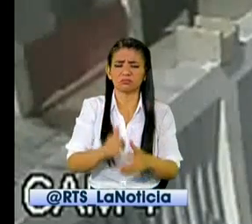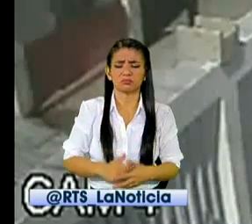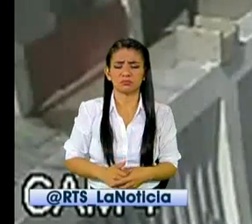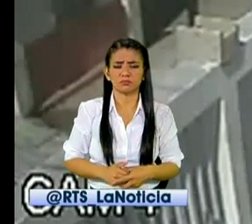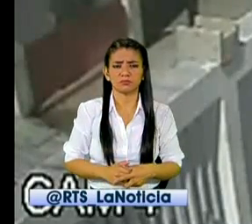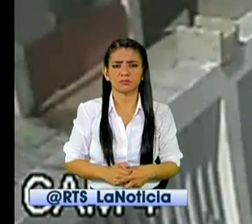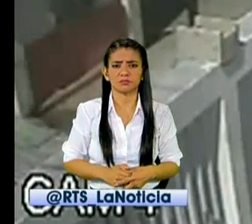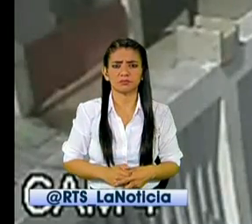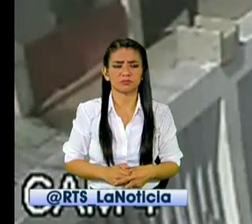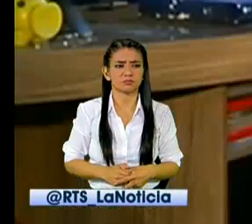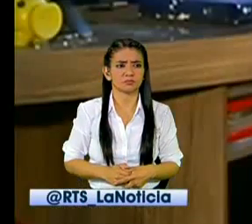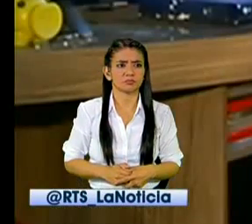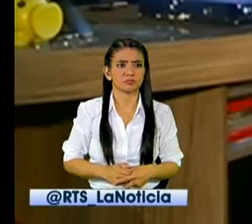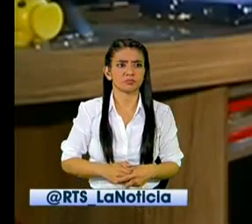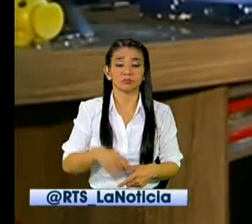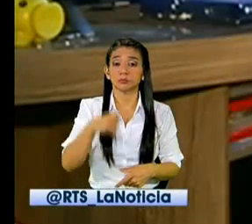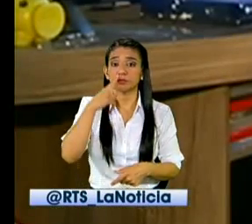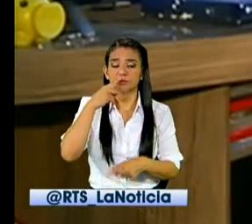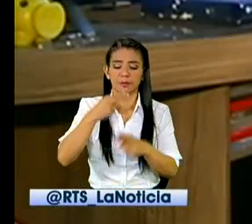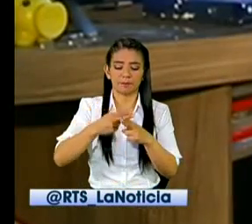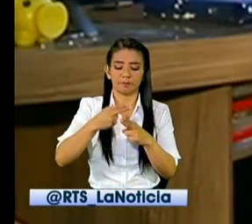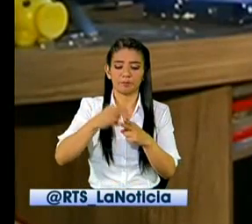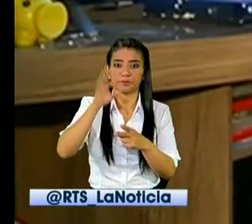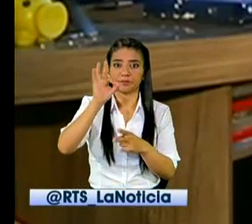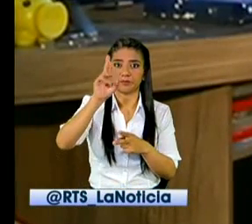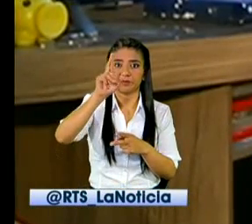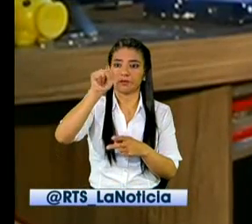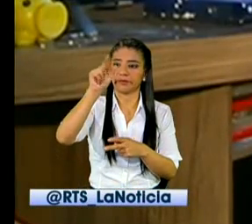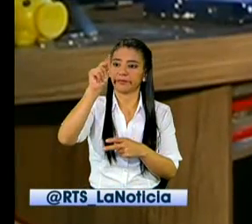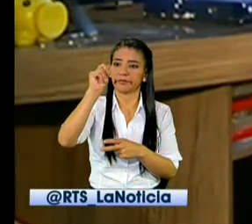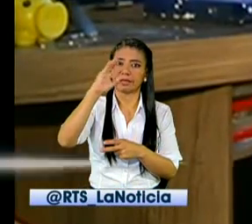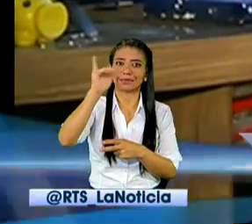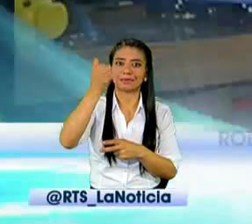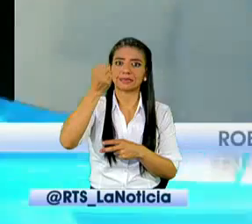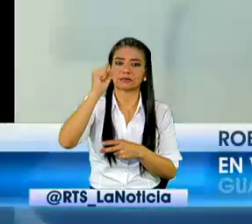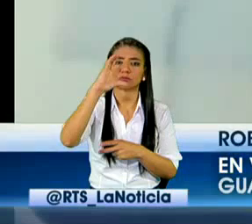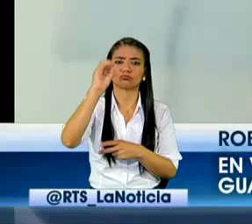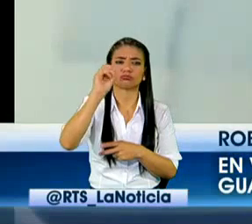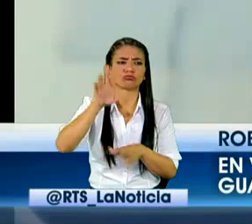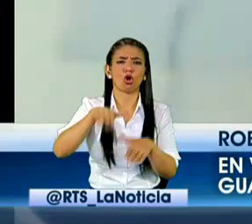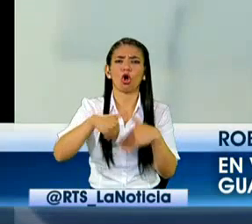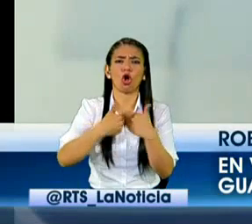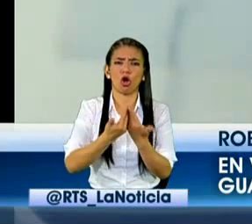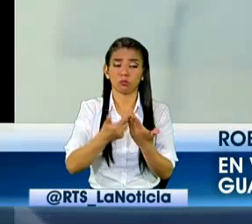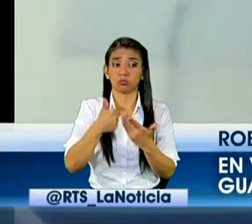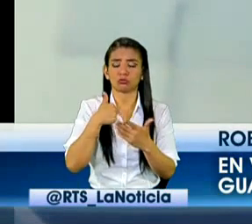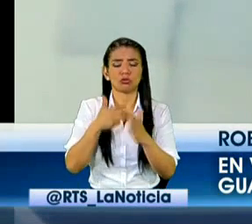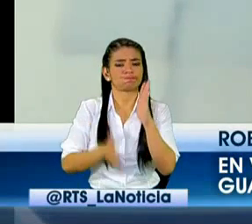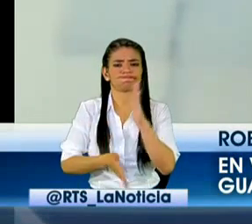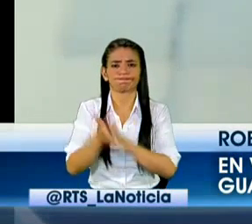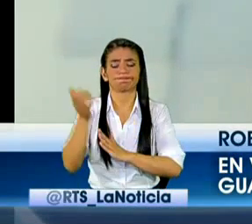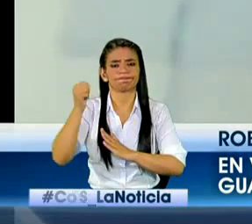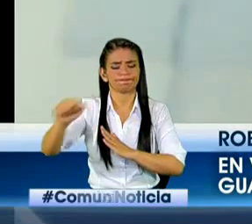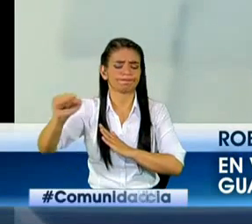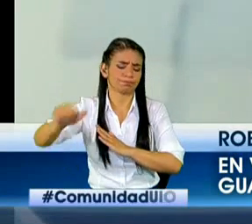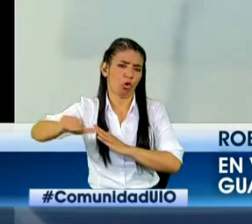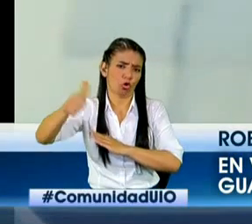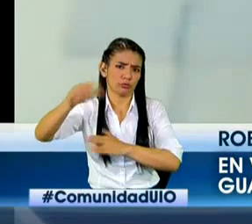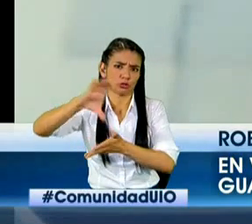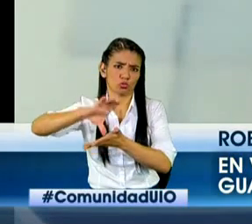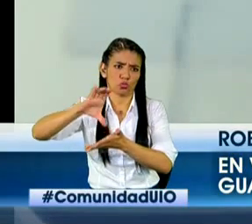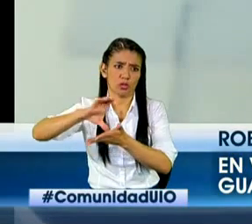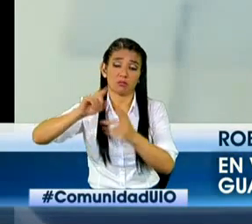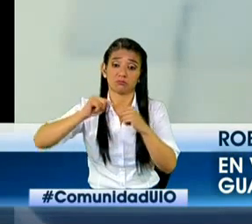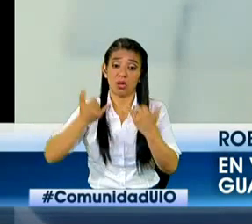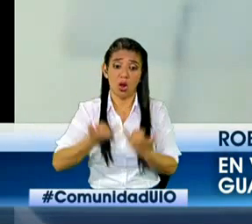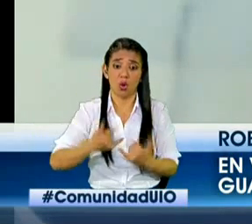retirada. Francisco Vera indica que el robo ocurrió mientras él se encontraba fuera de la ciudad y que ahora la